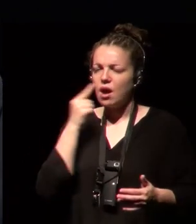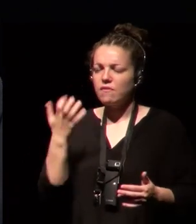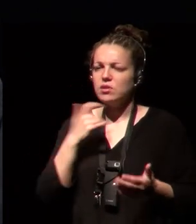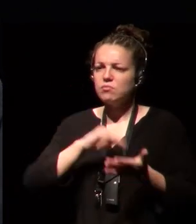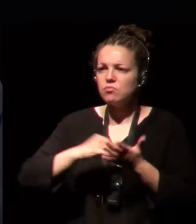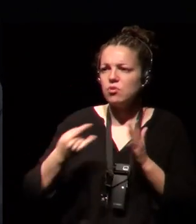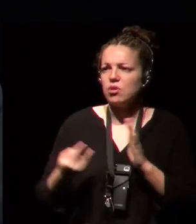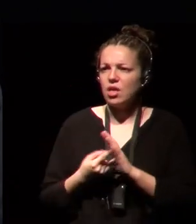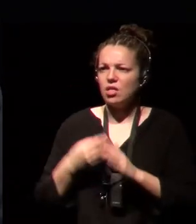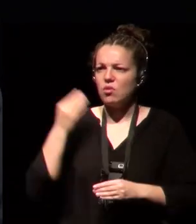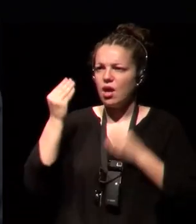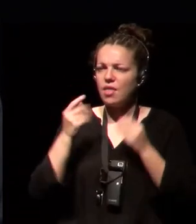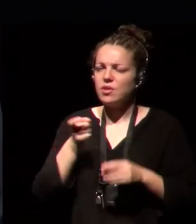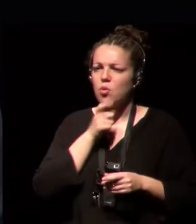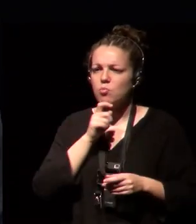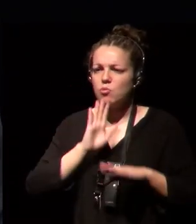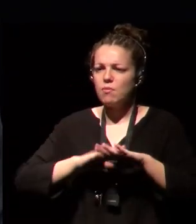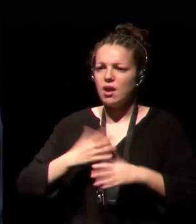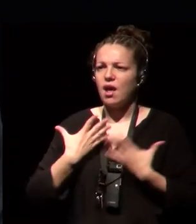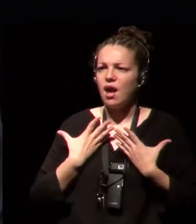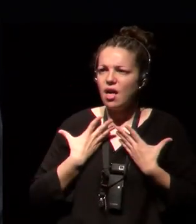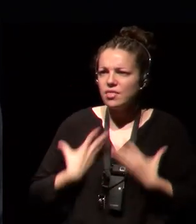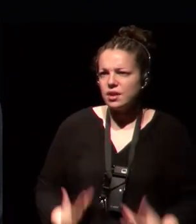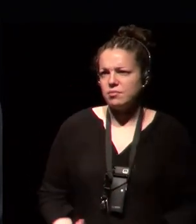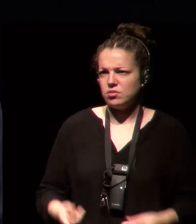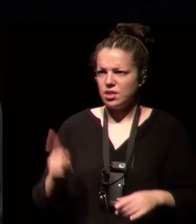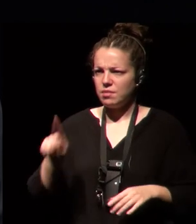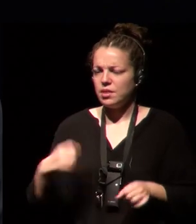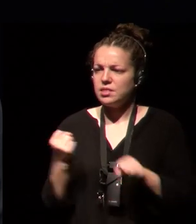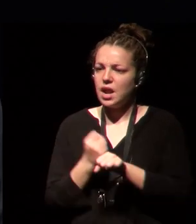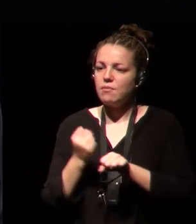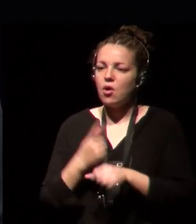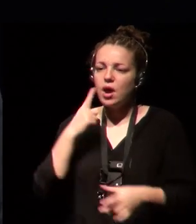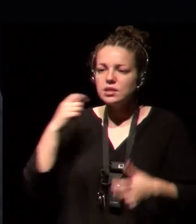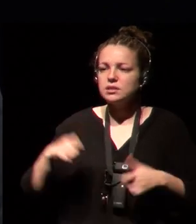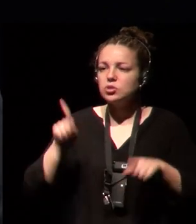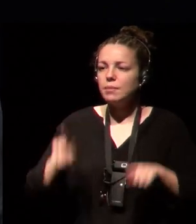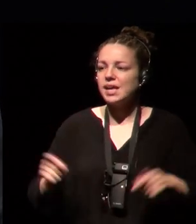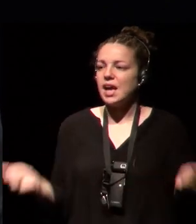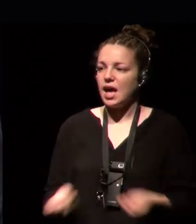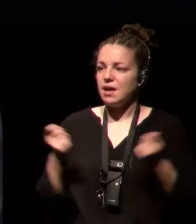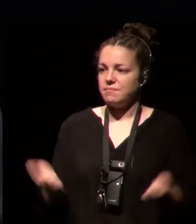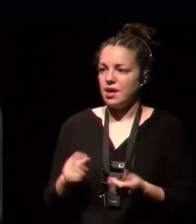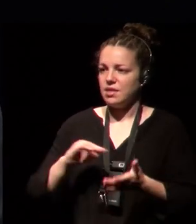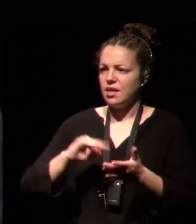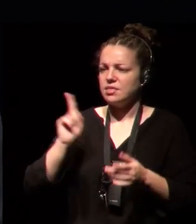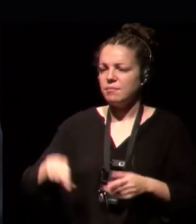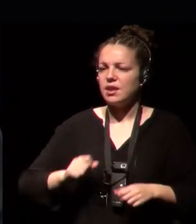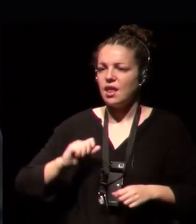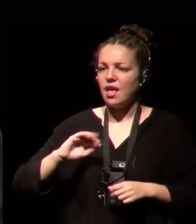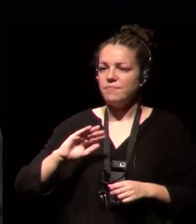labor artística y la campaña y los efectos de nuestros proyectos? Pues bien, el ejercicio que yo